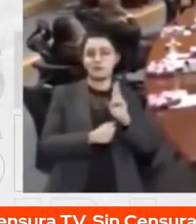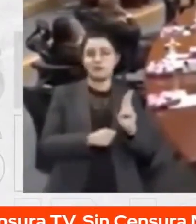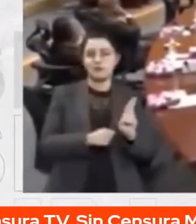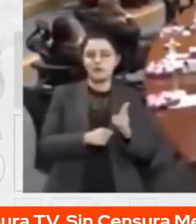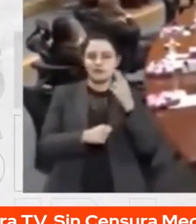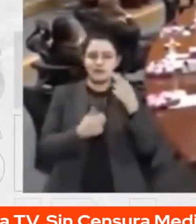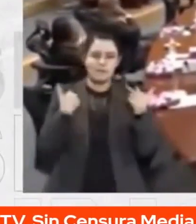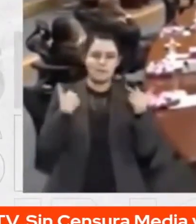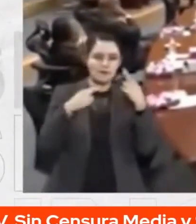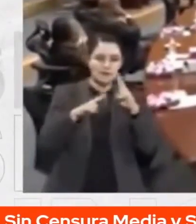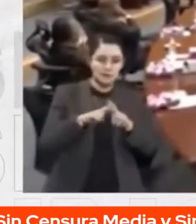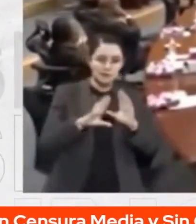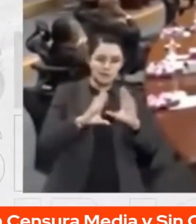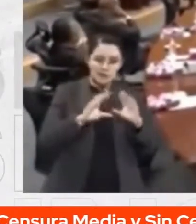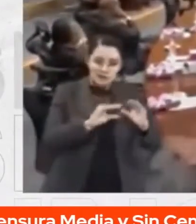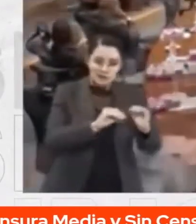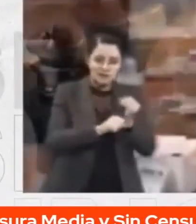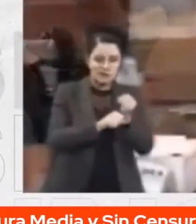investigación